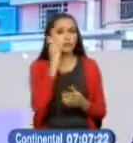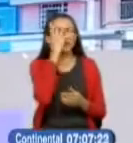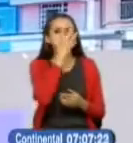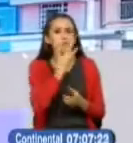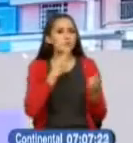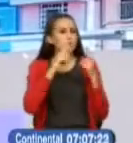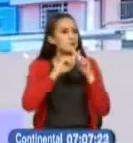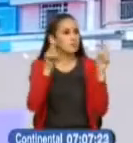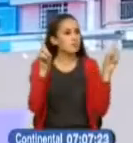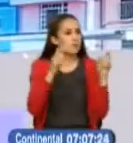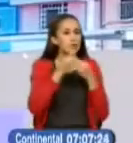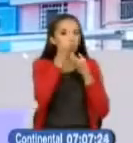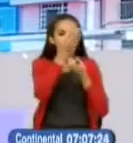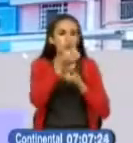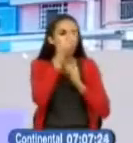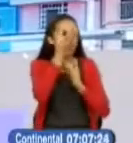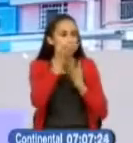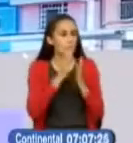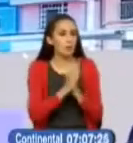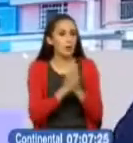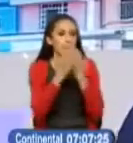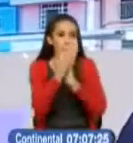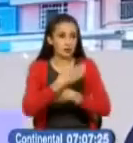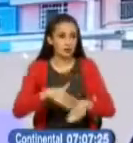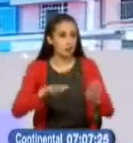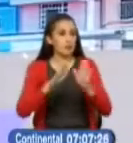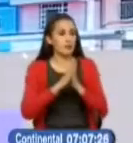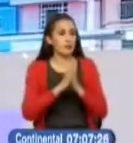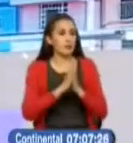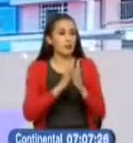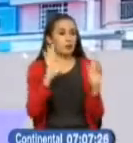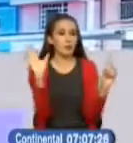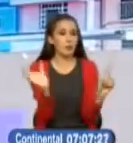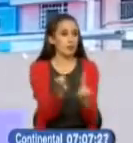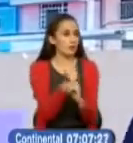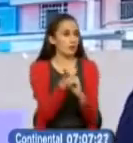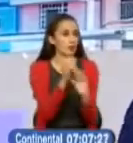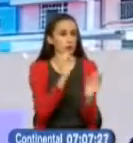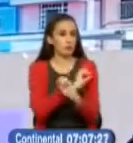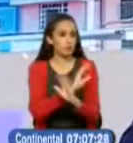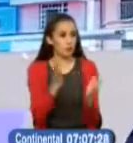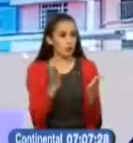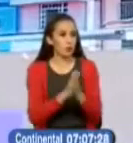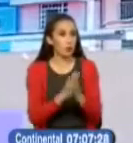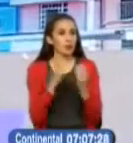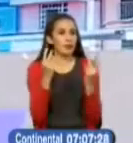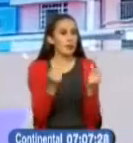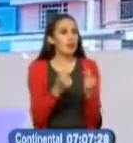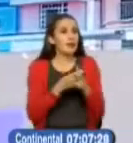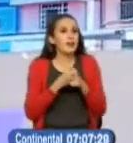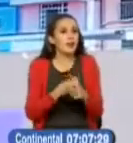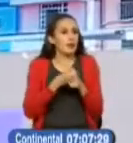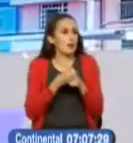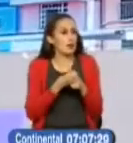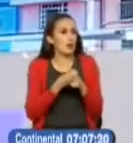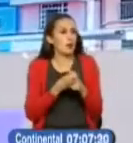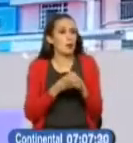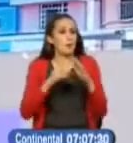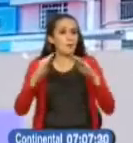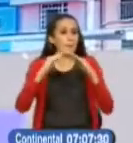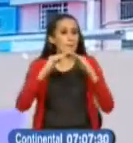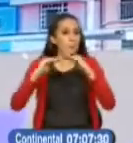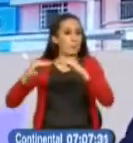que hay que informar es que si finalmente los chicos no logran este cupo, inmediatamente iniciaremos procesos de nivelación